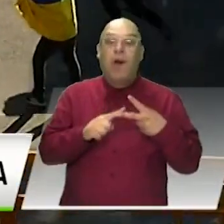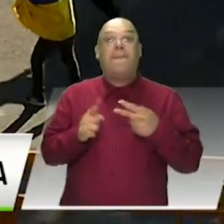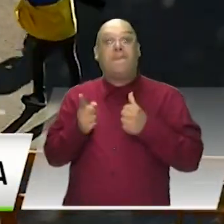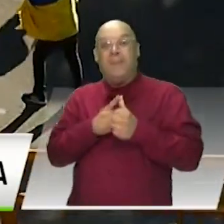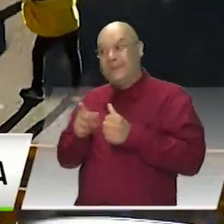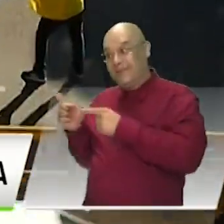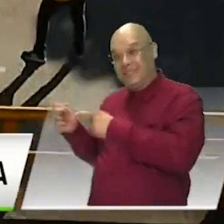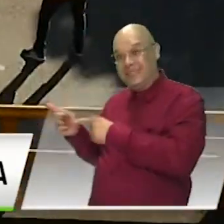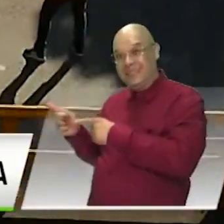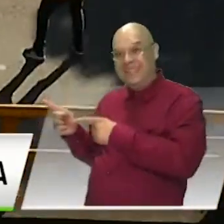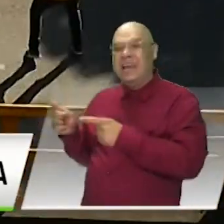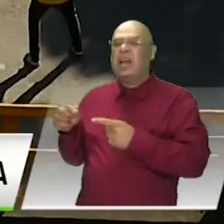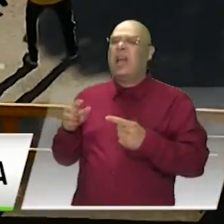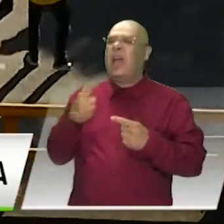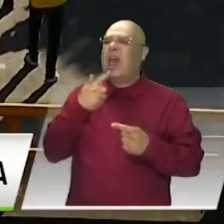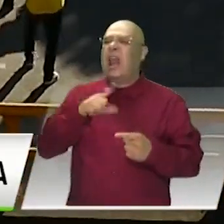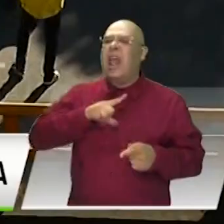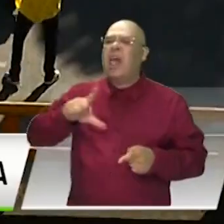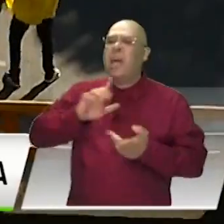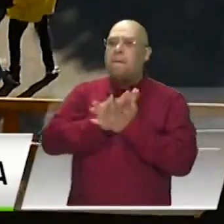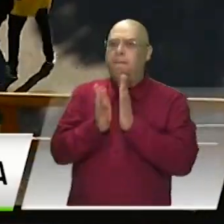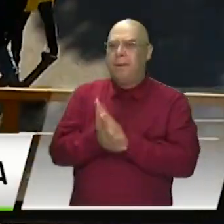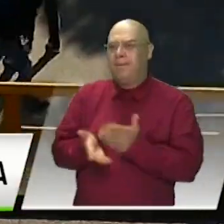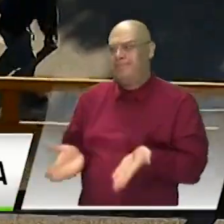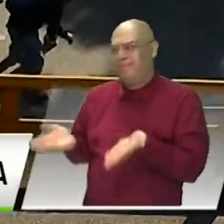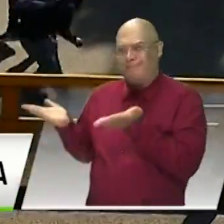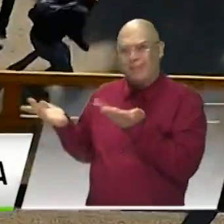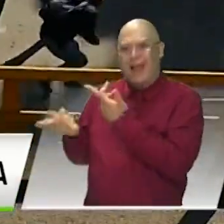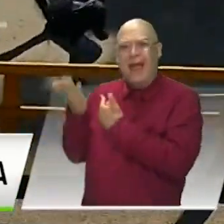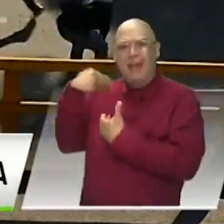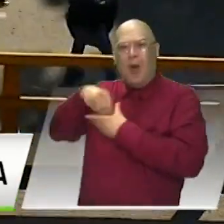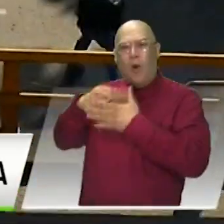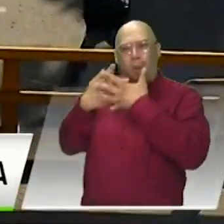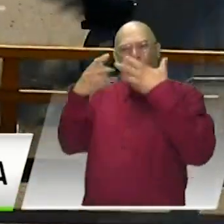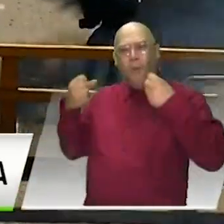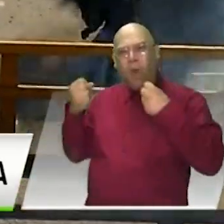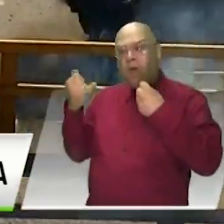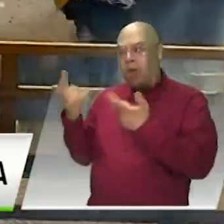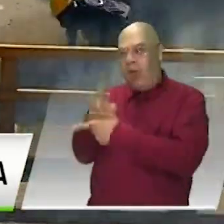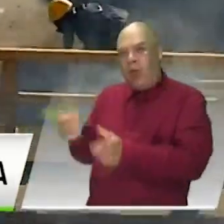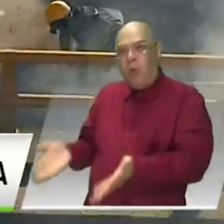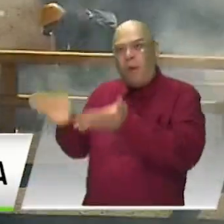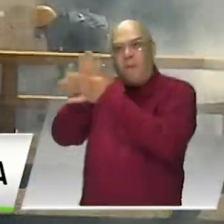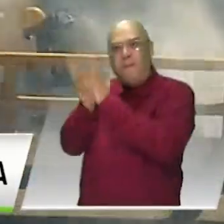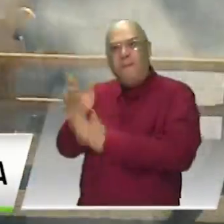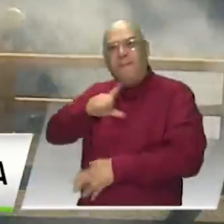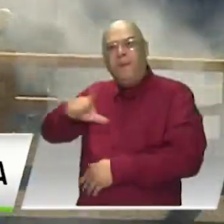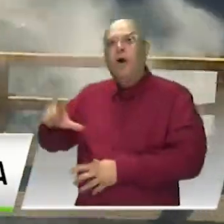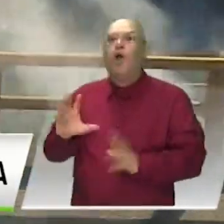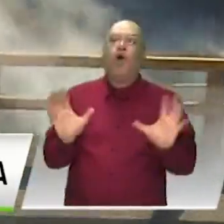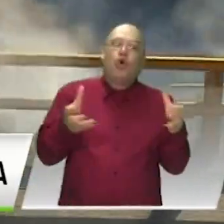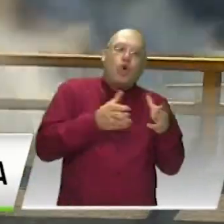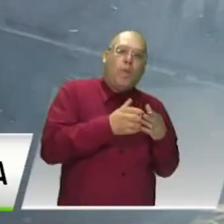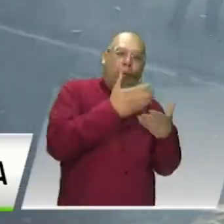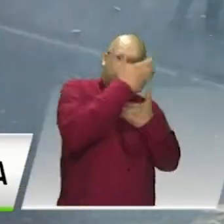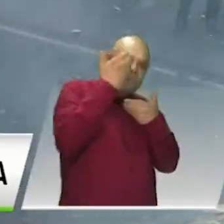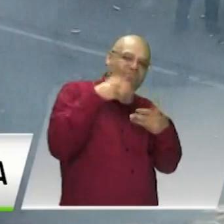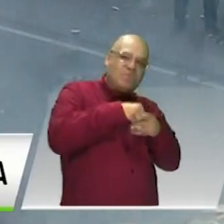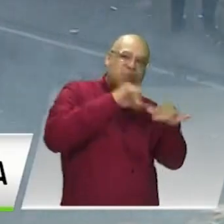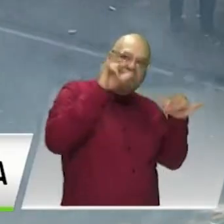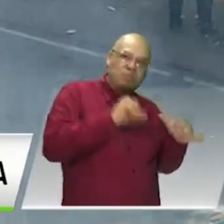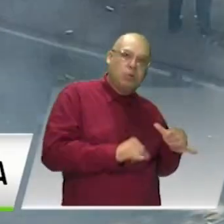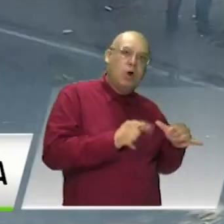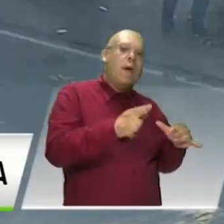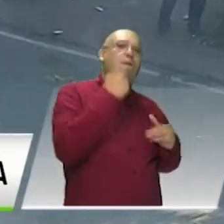la figura de gestores que se pretende dar a estos jóvenes liberados, pues es una figura que se usa con miembros de grupos al margen de la ley con